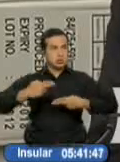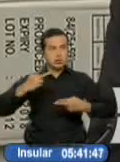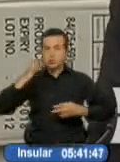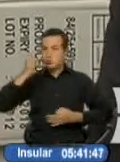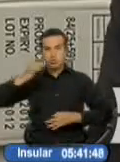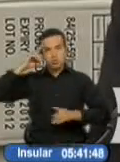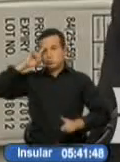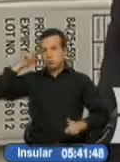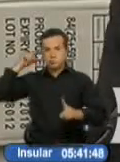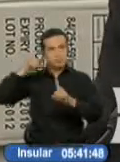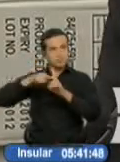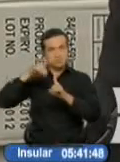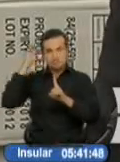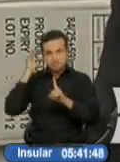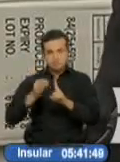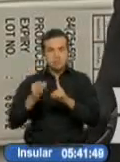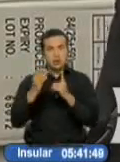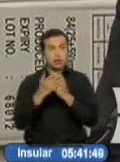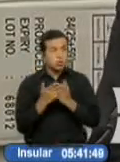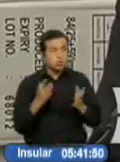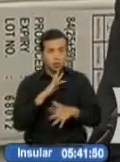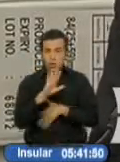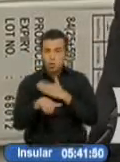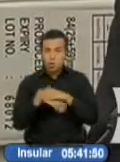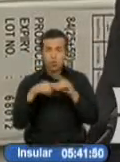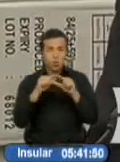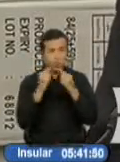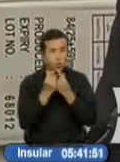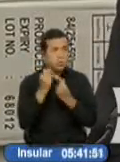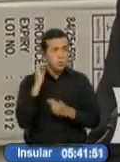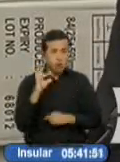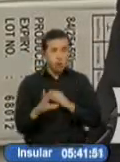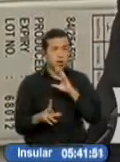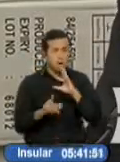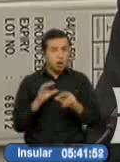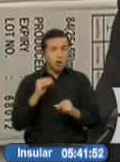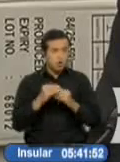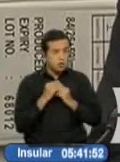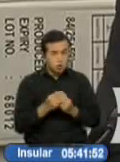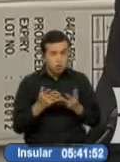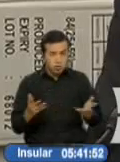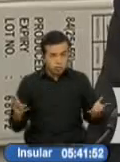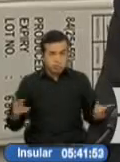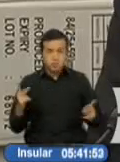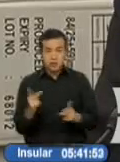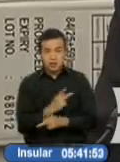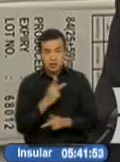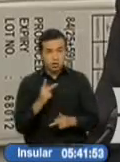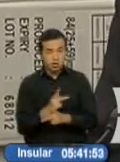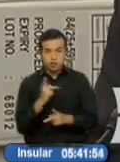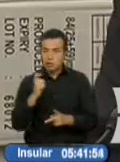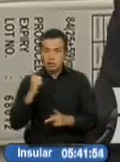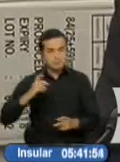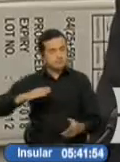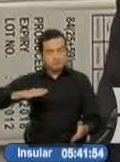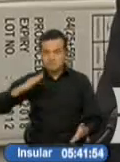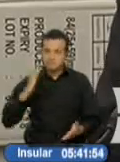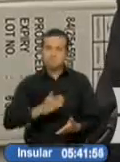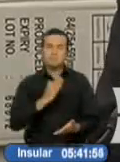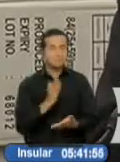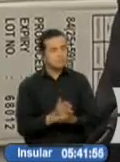y desarticular todas las mafias que están atrás y todas las redes que están atrás